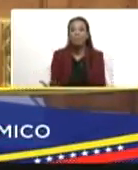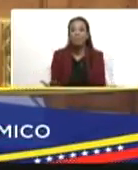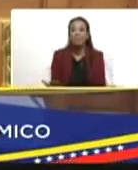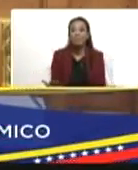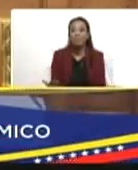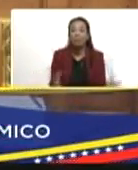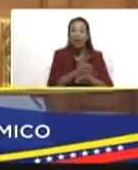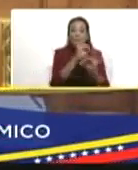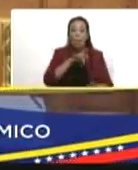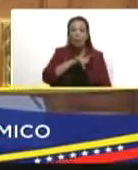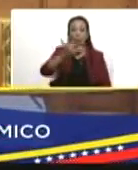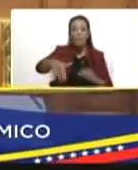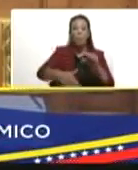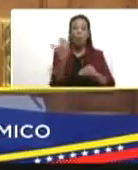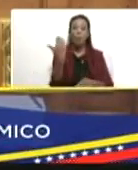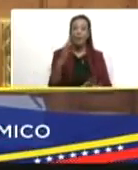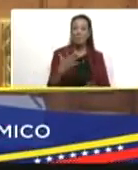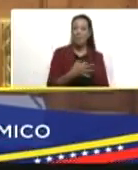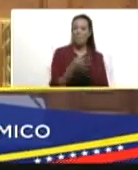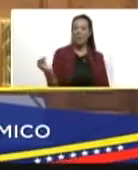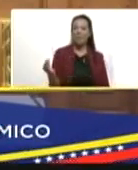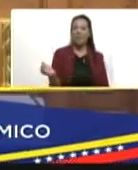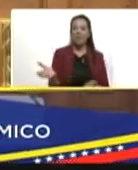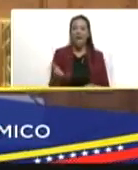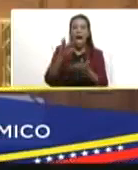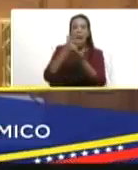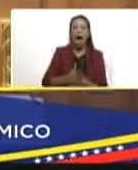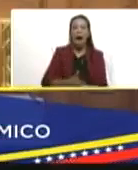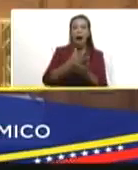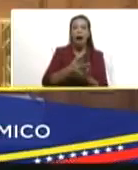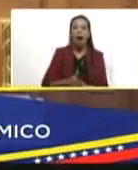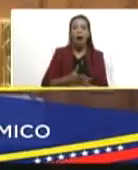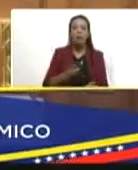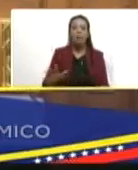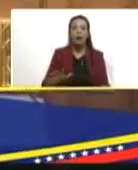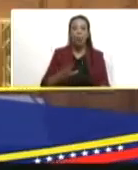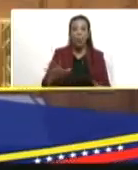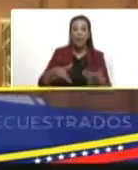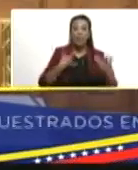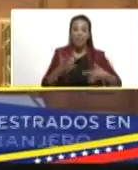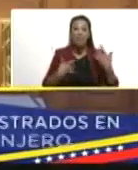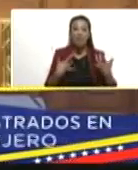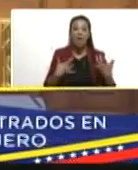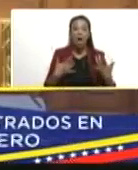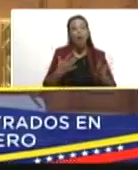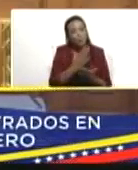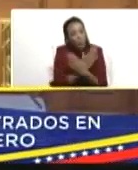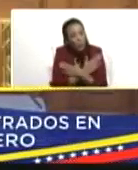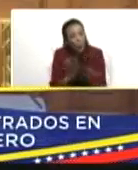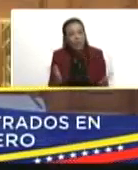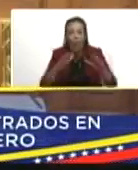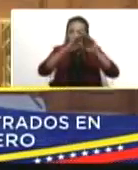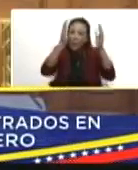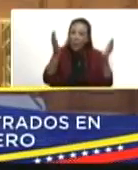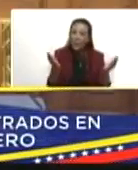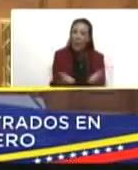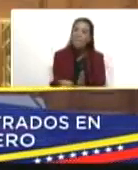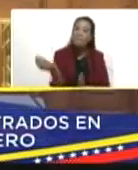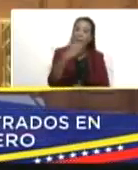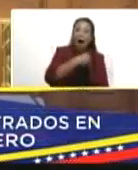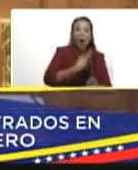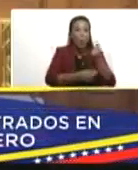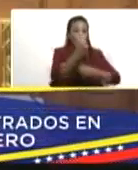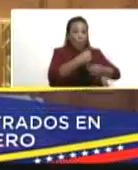aeronave moderna de carga que basaba su actividad en la solidaridad mundial Además del